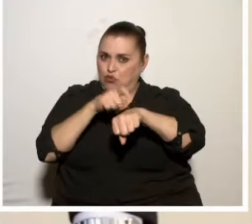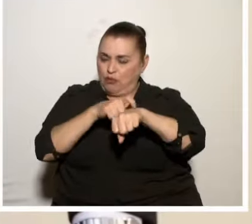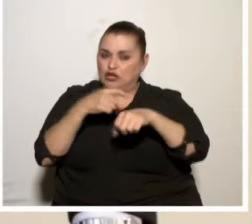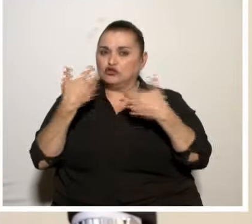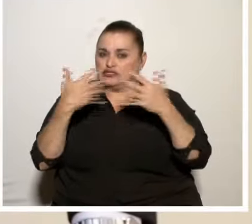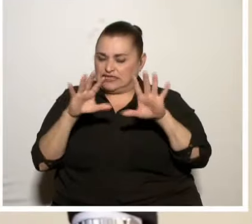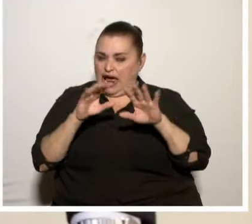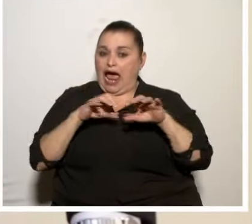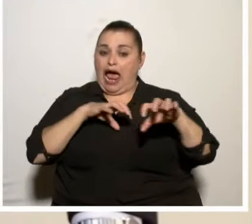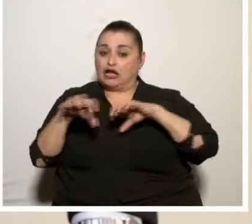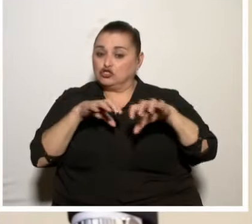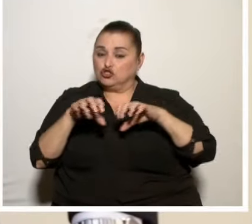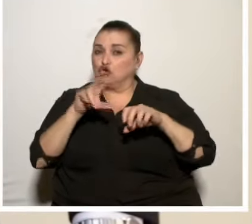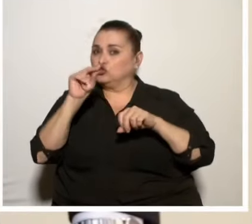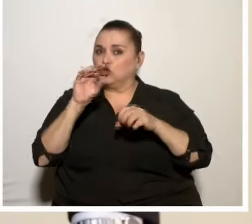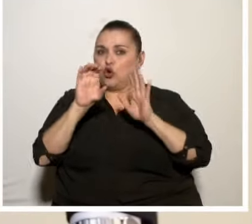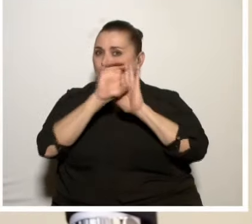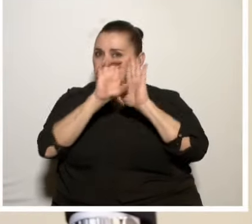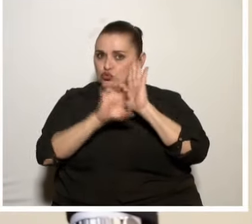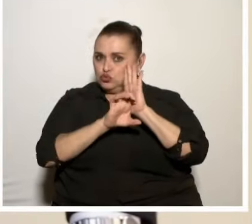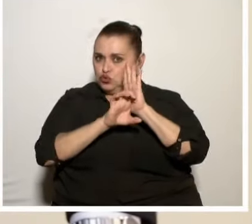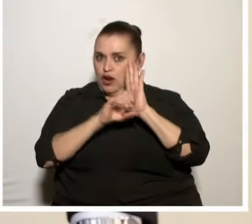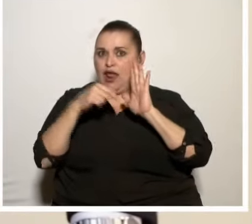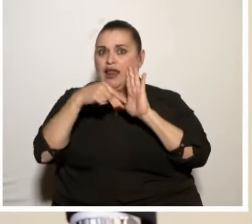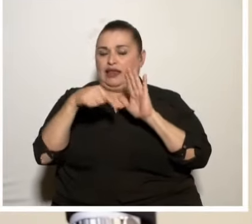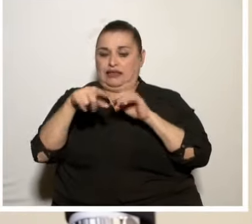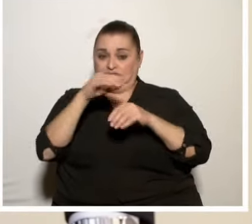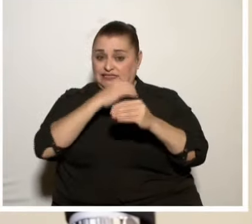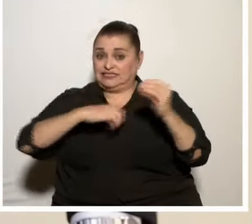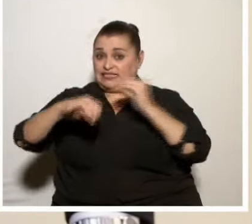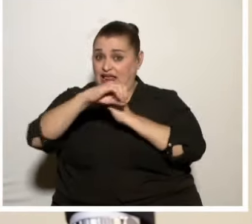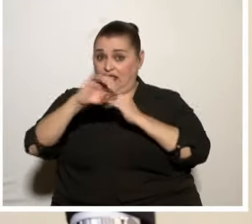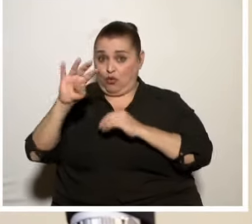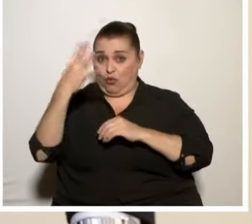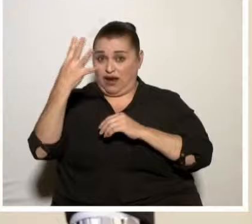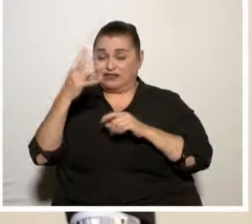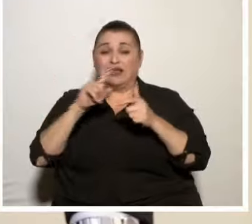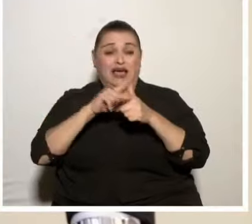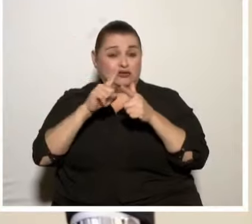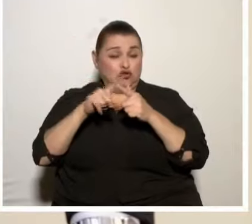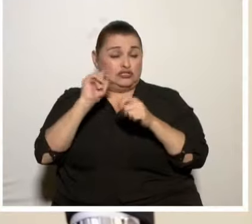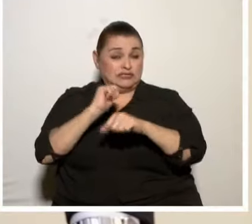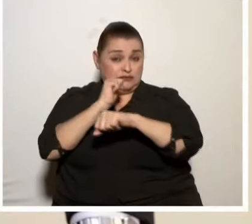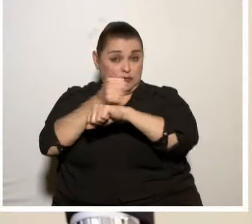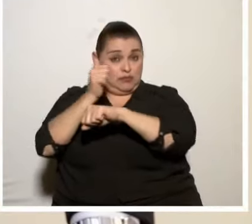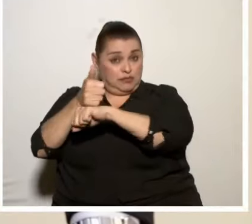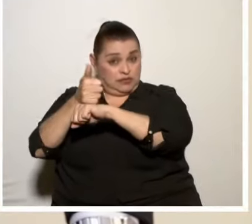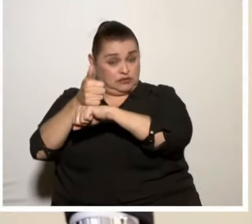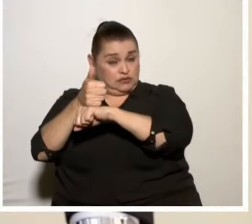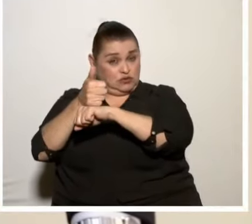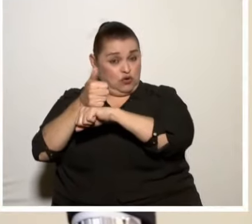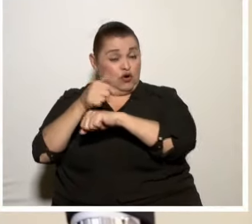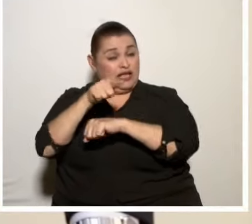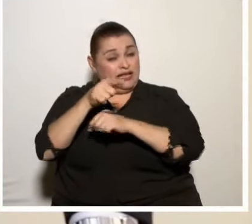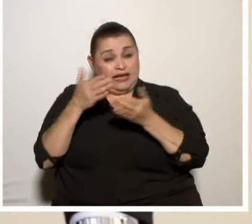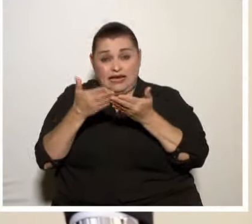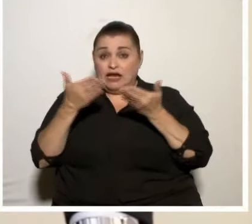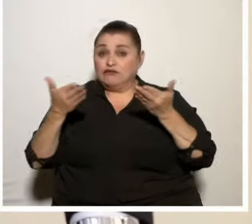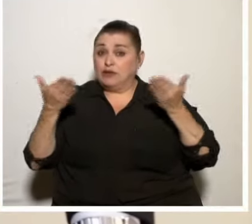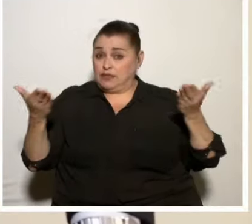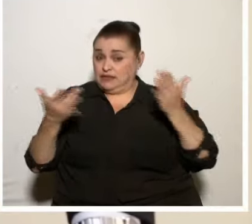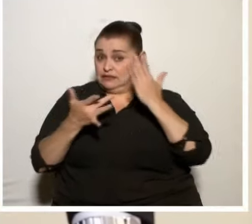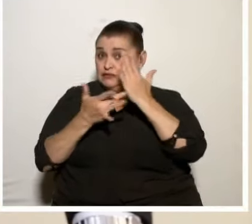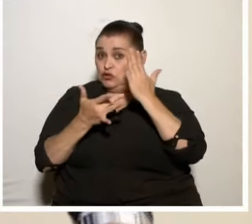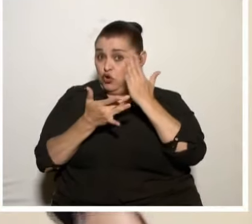acción de inconstitucionalidad en la sala. Entonces, la implementación de esas herramientas